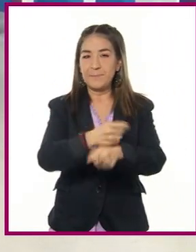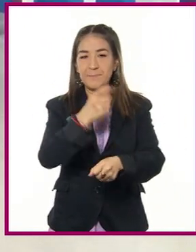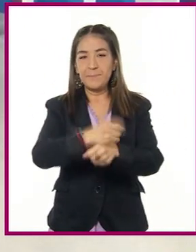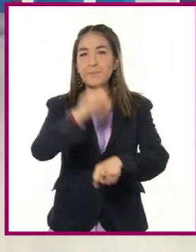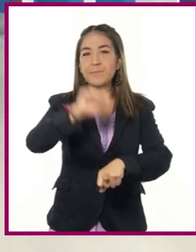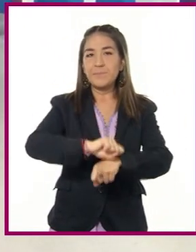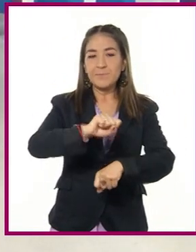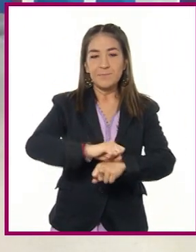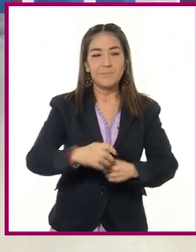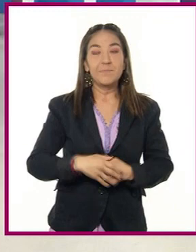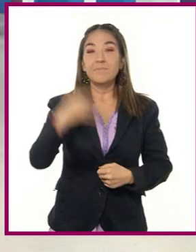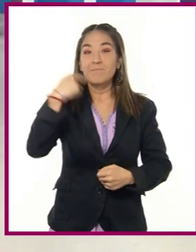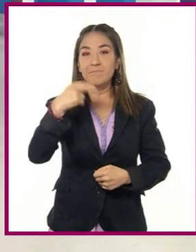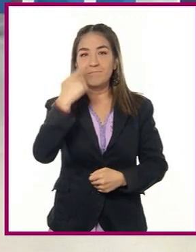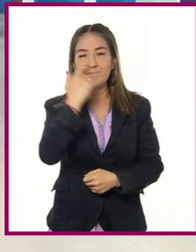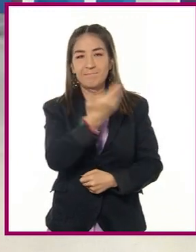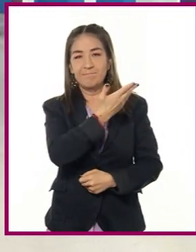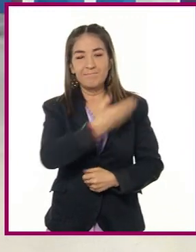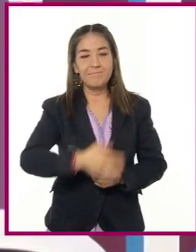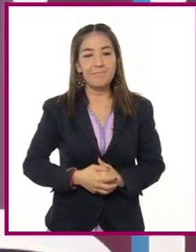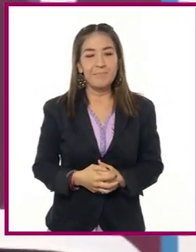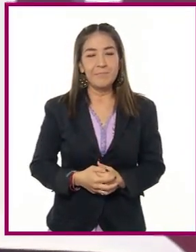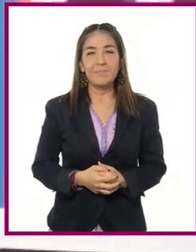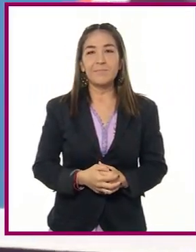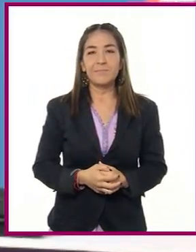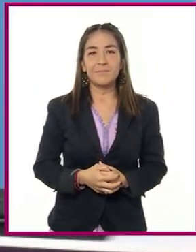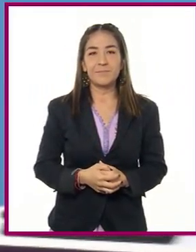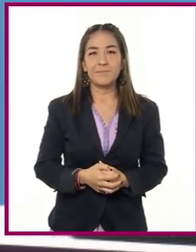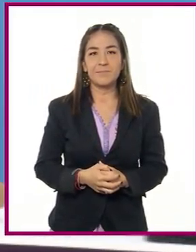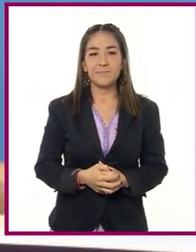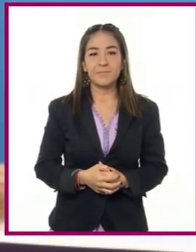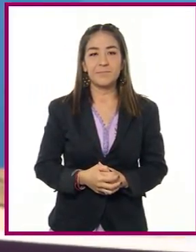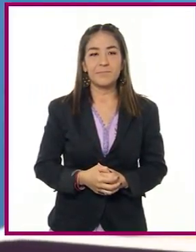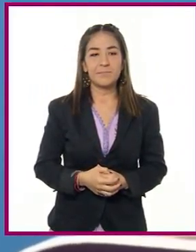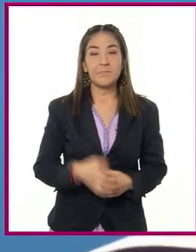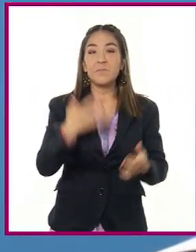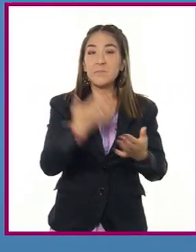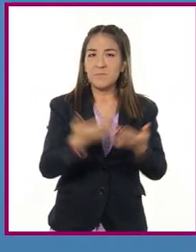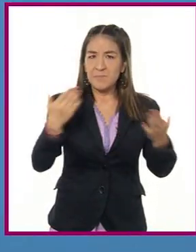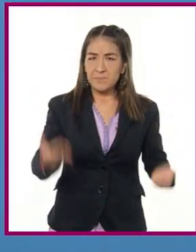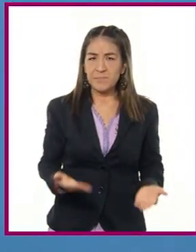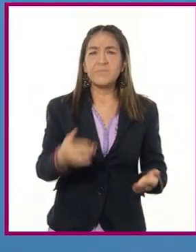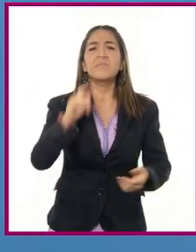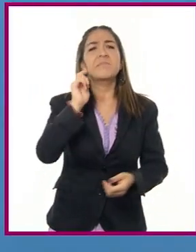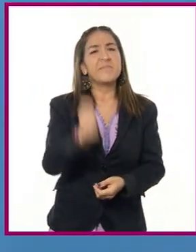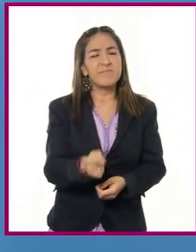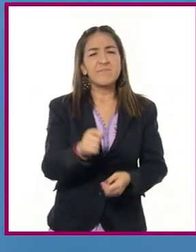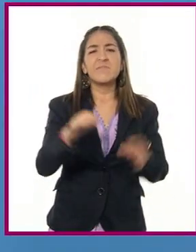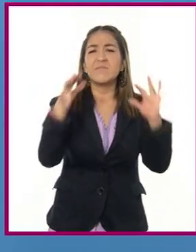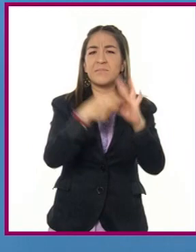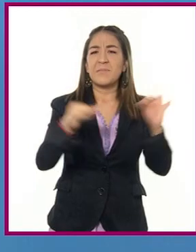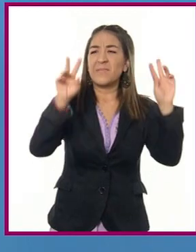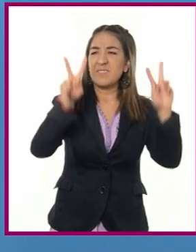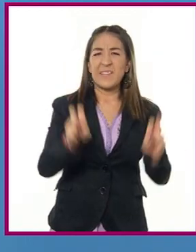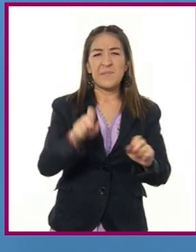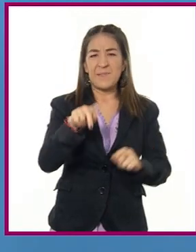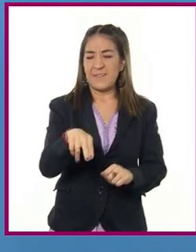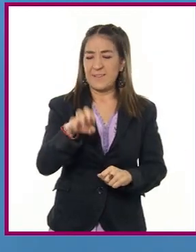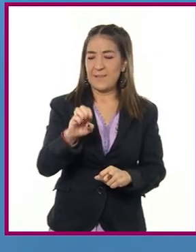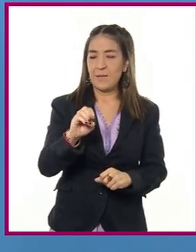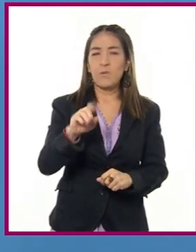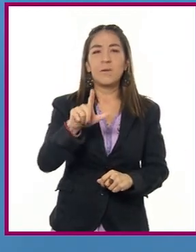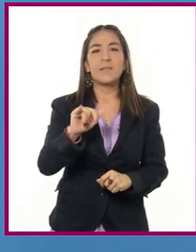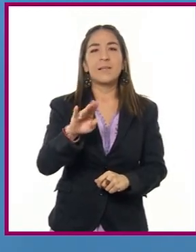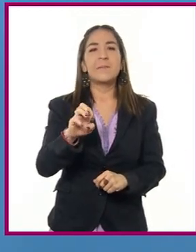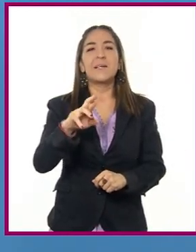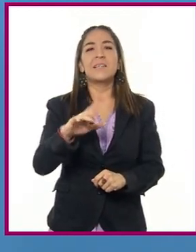Grado, titulado El neoliberalismo. Hoy en día suele hablarse mucho del neoliberalismo. Estoy